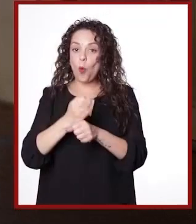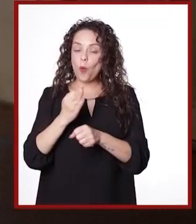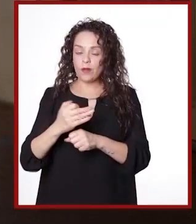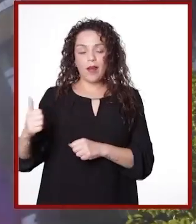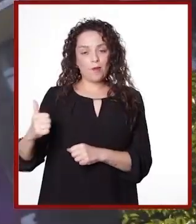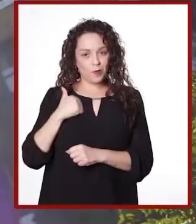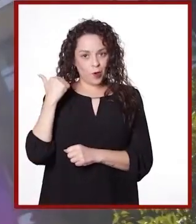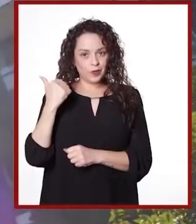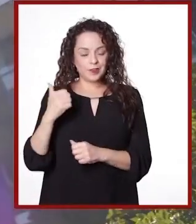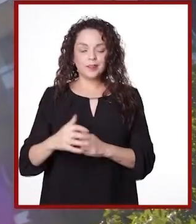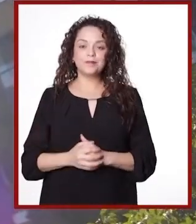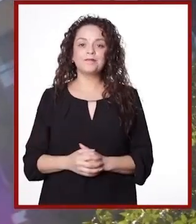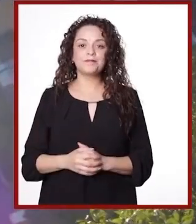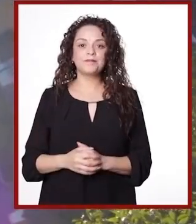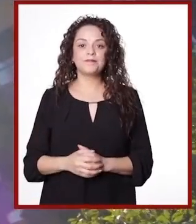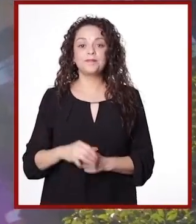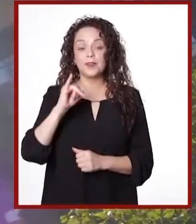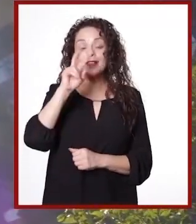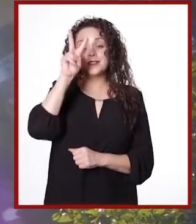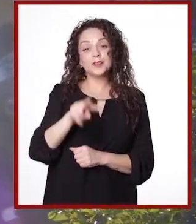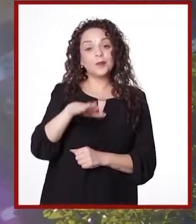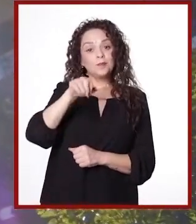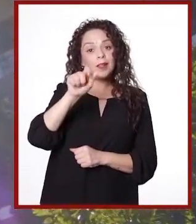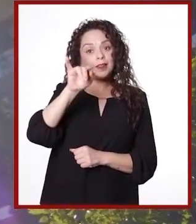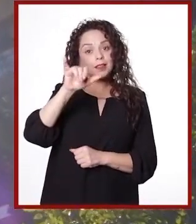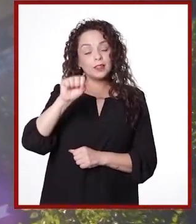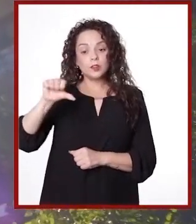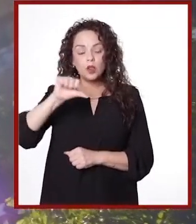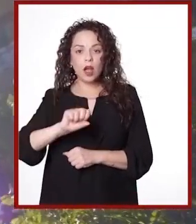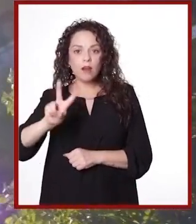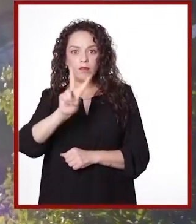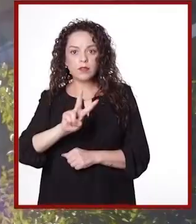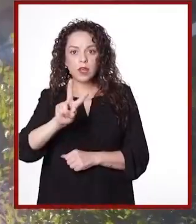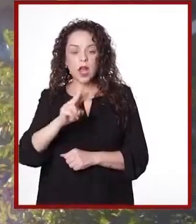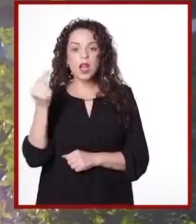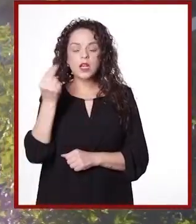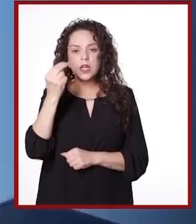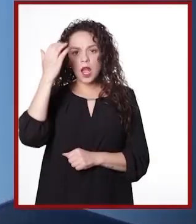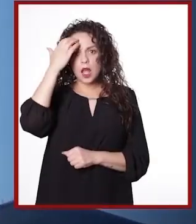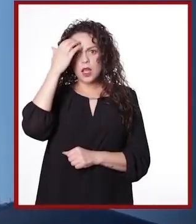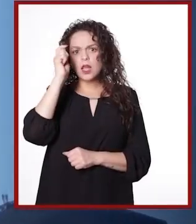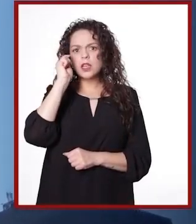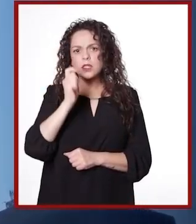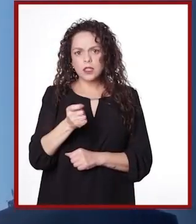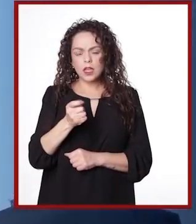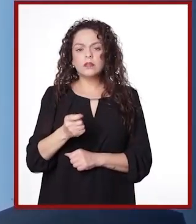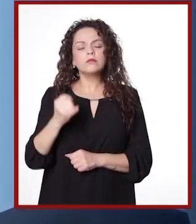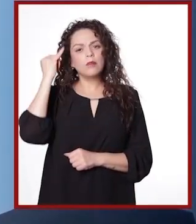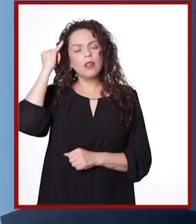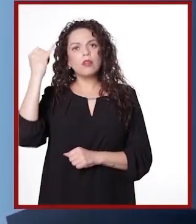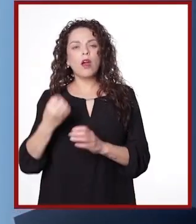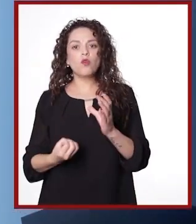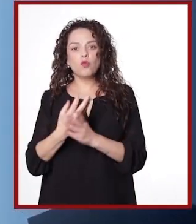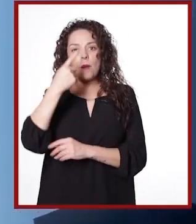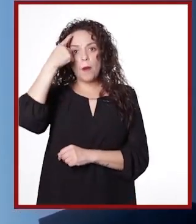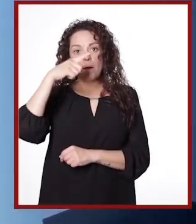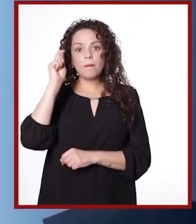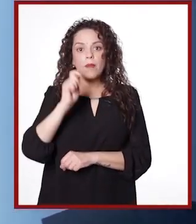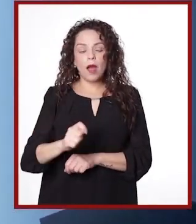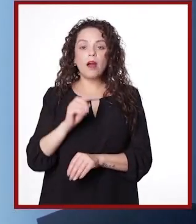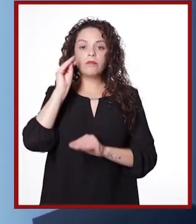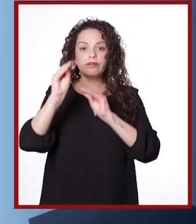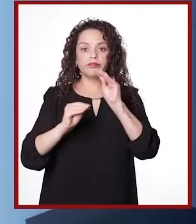aprovechar. Así es, mi querido Matías. Este viernes conoceremos iniciativas para un desarrollo y diseño de ciudades